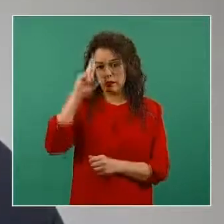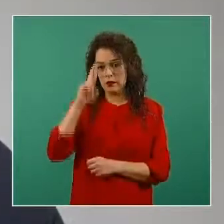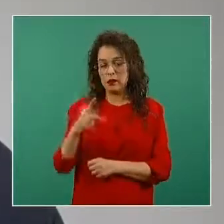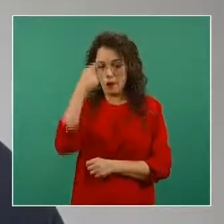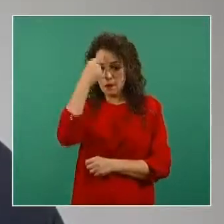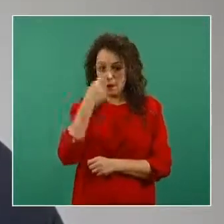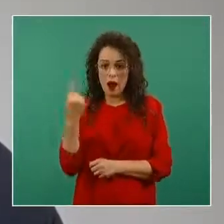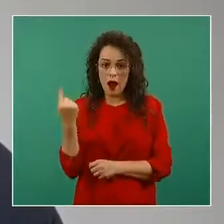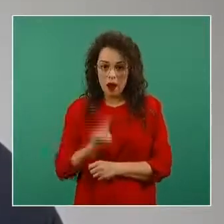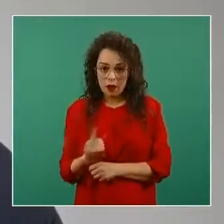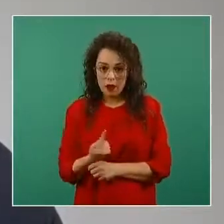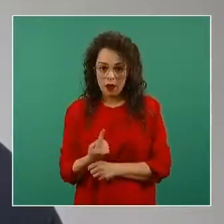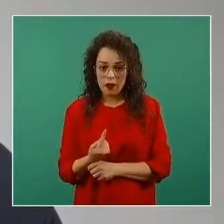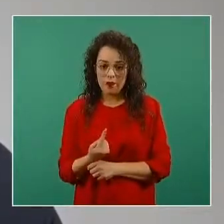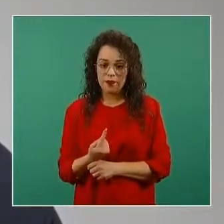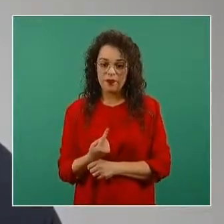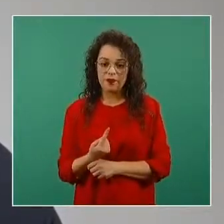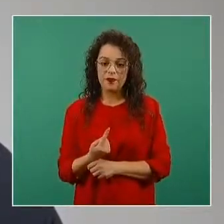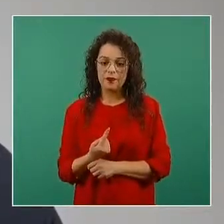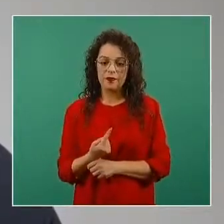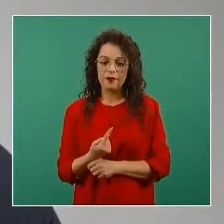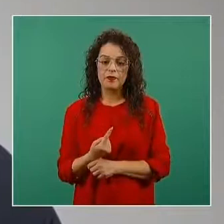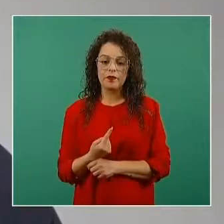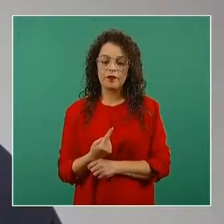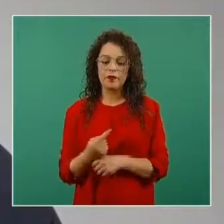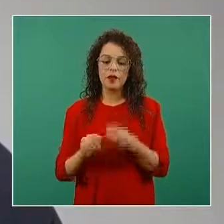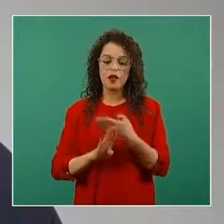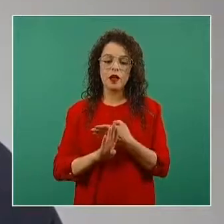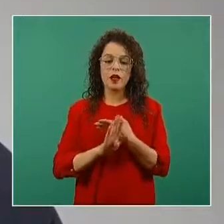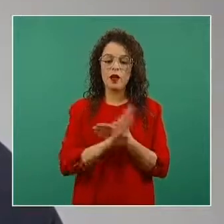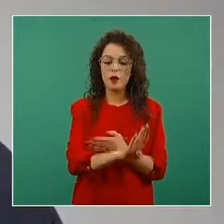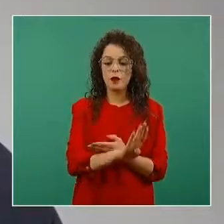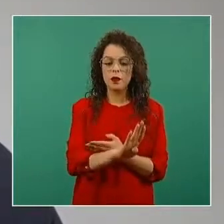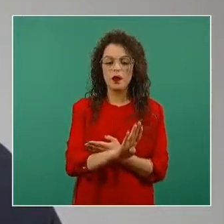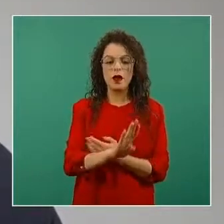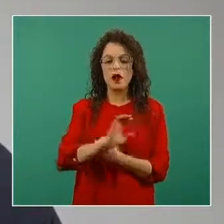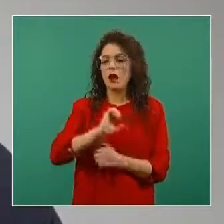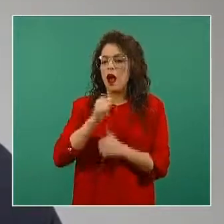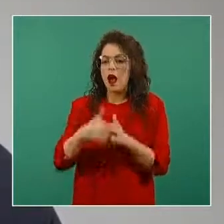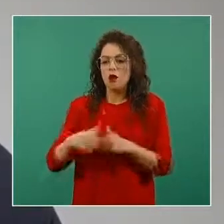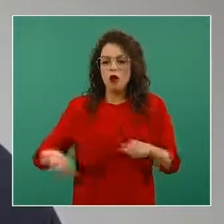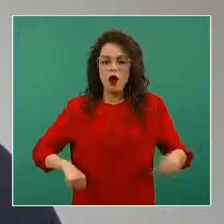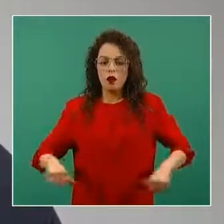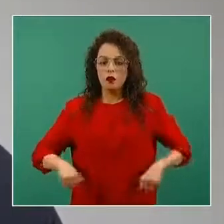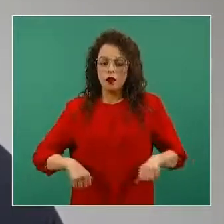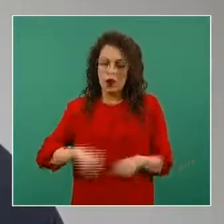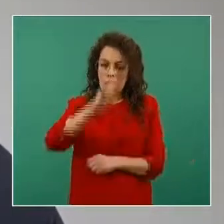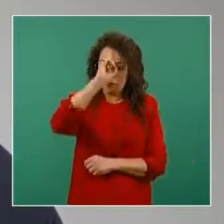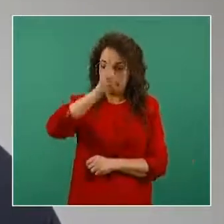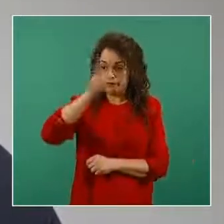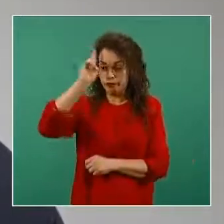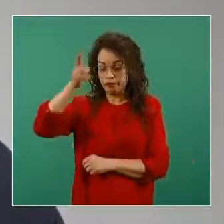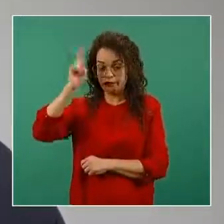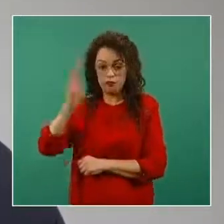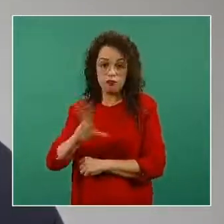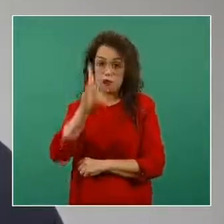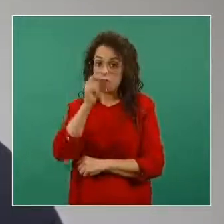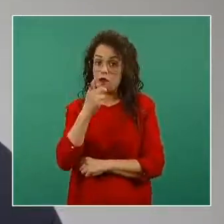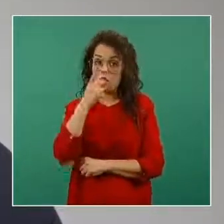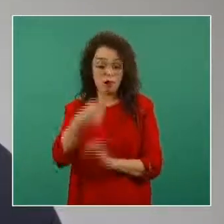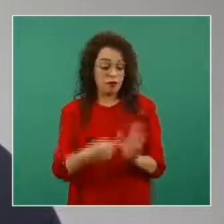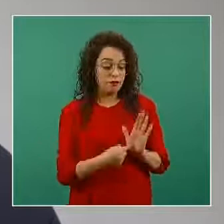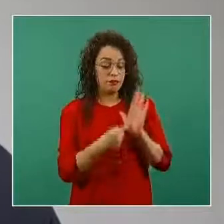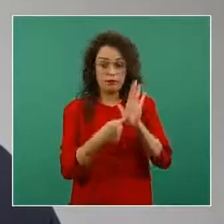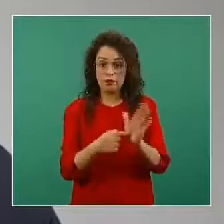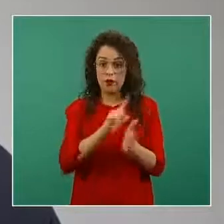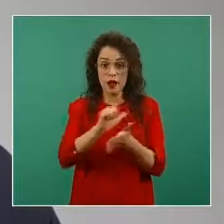precisamente cualquier tipo de actividad o de acción que no esté permitida por la ley y que lleve a otro tipo